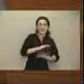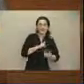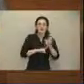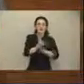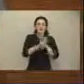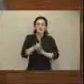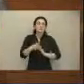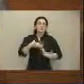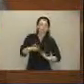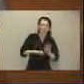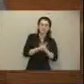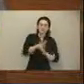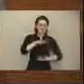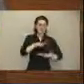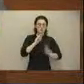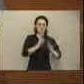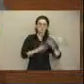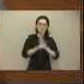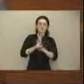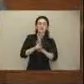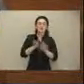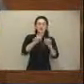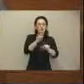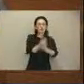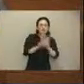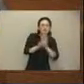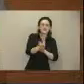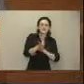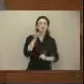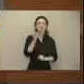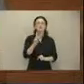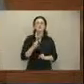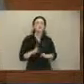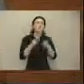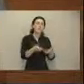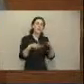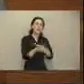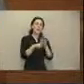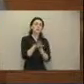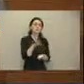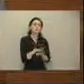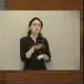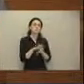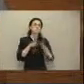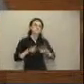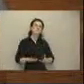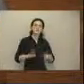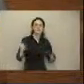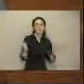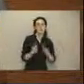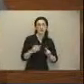la posibilidad de desarrollar sus capacidades de forma asertiva y no única y exclusivamente ofreciendo un recurso pasivo, que es puramente